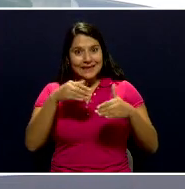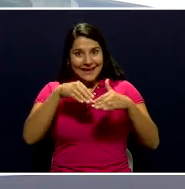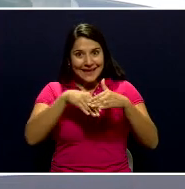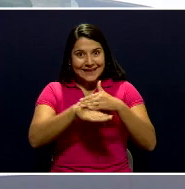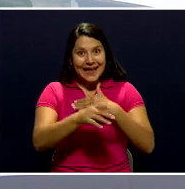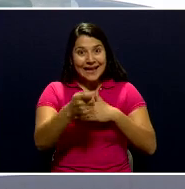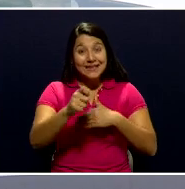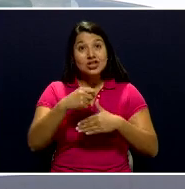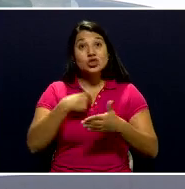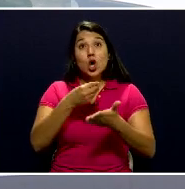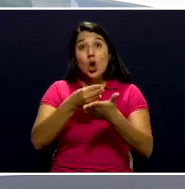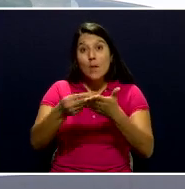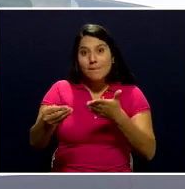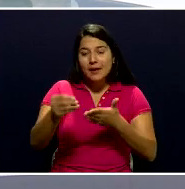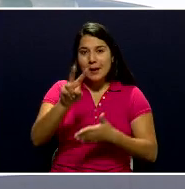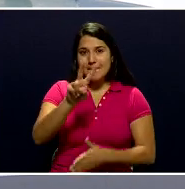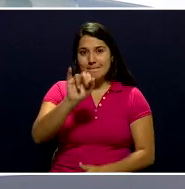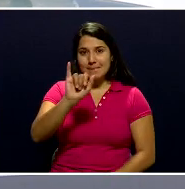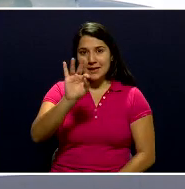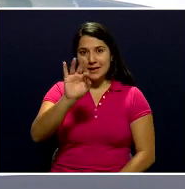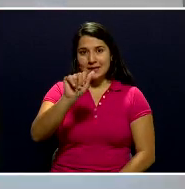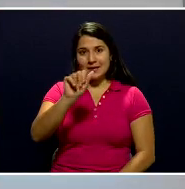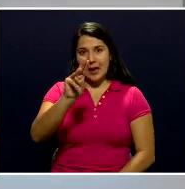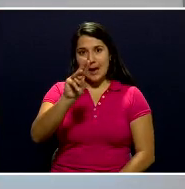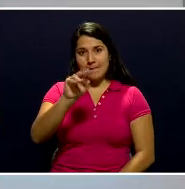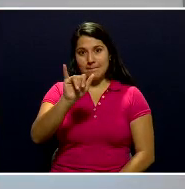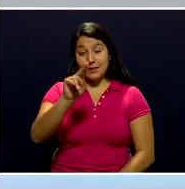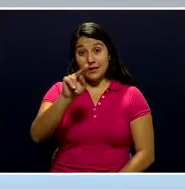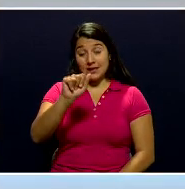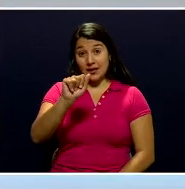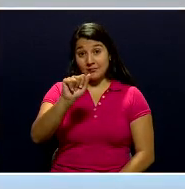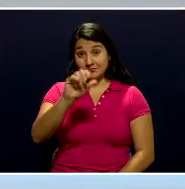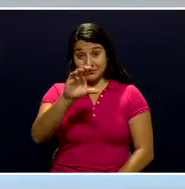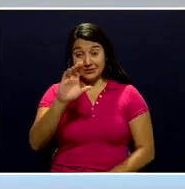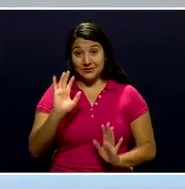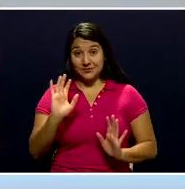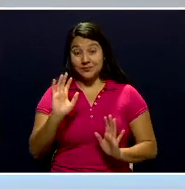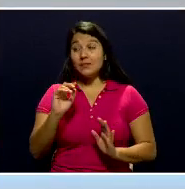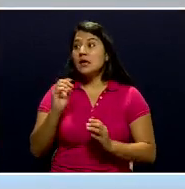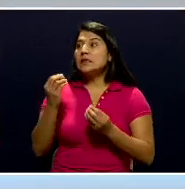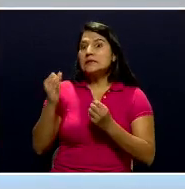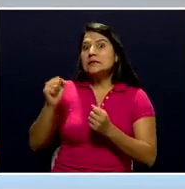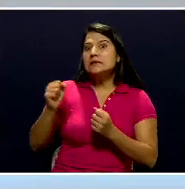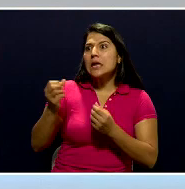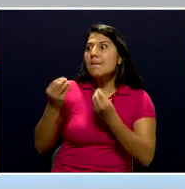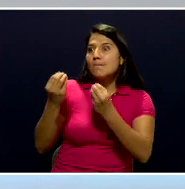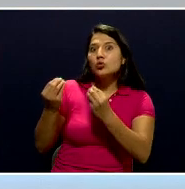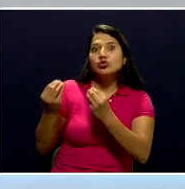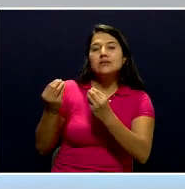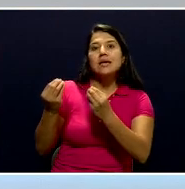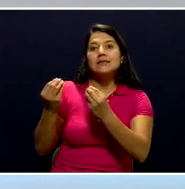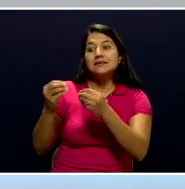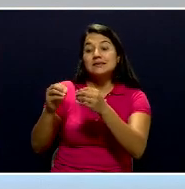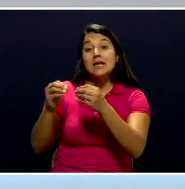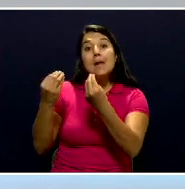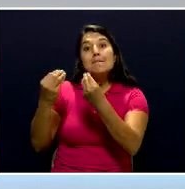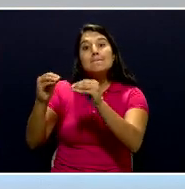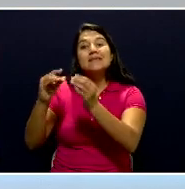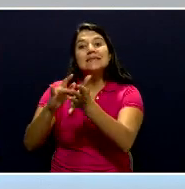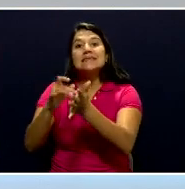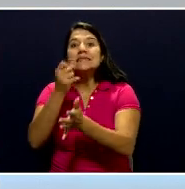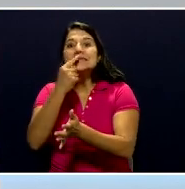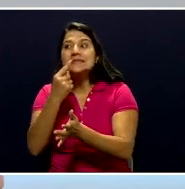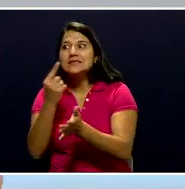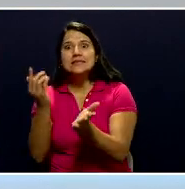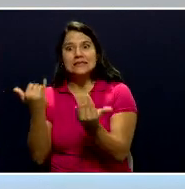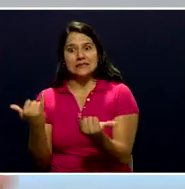compré vitamina C. De hecho, nos llegaron reportes de que hay muchas farmacias que están desabastecidas justamente de vitamina C,